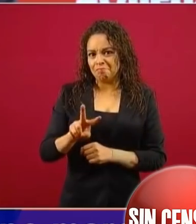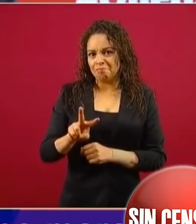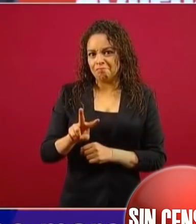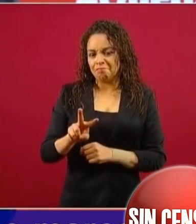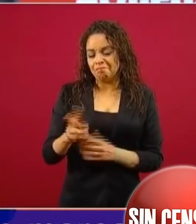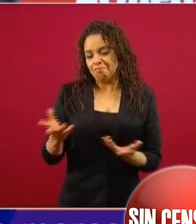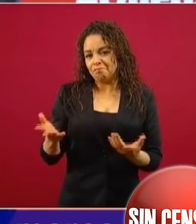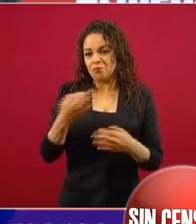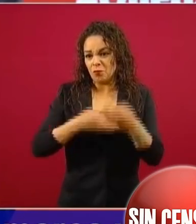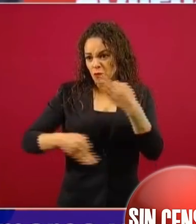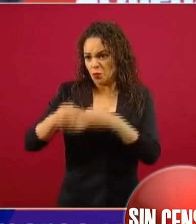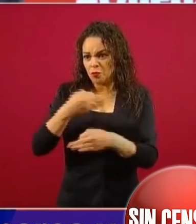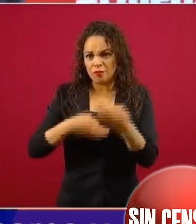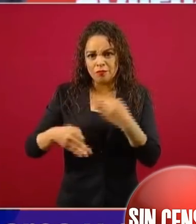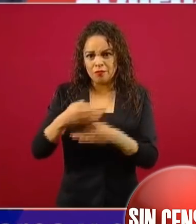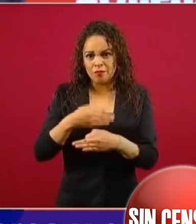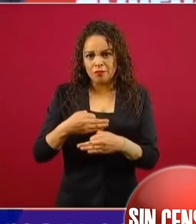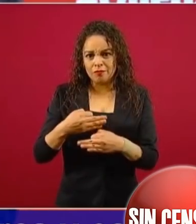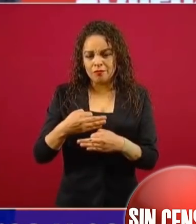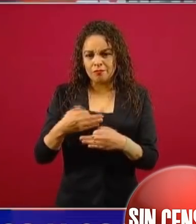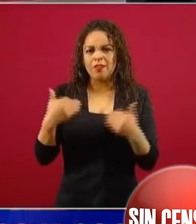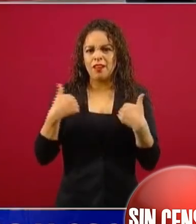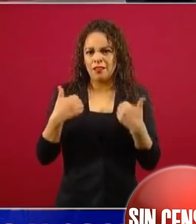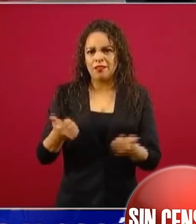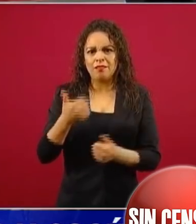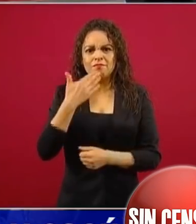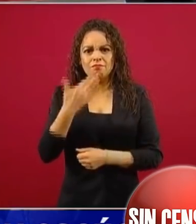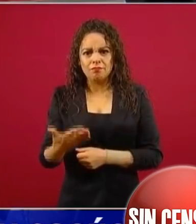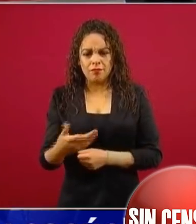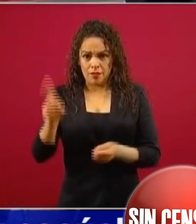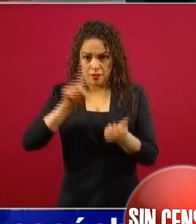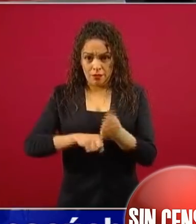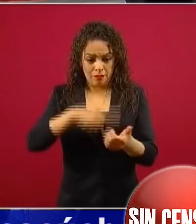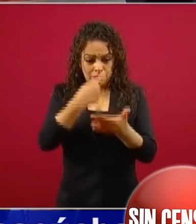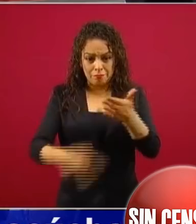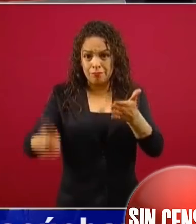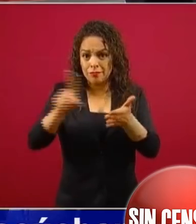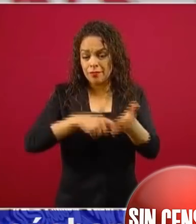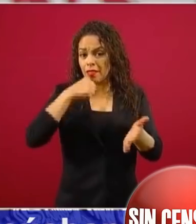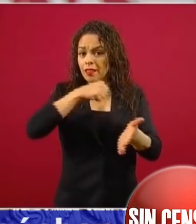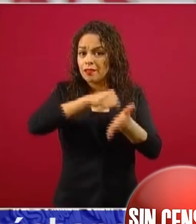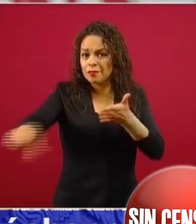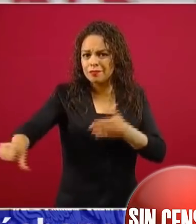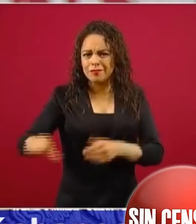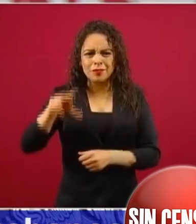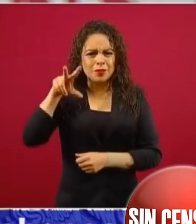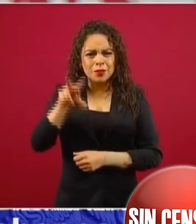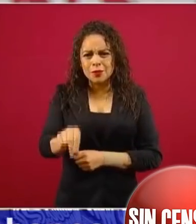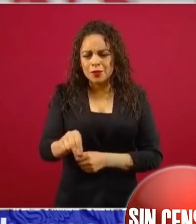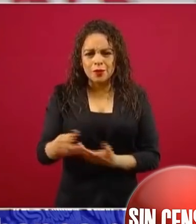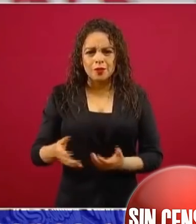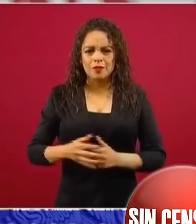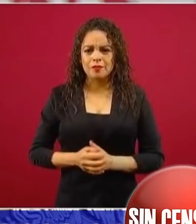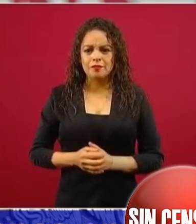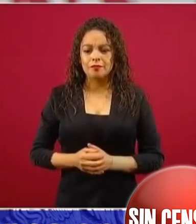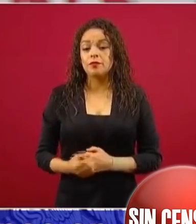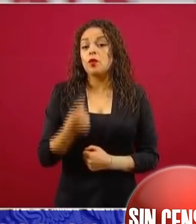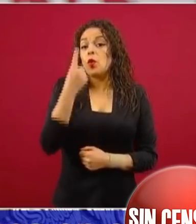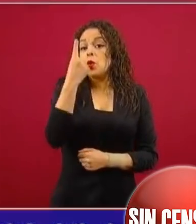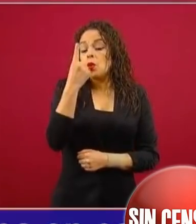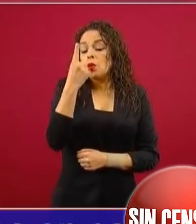y no es censura, es nada más